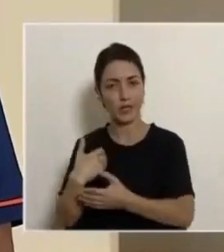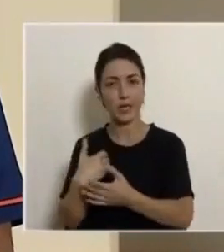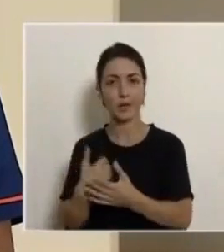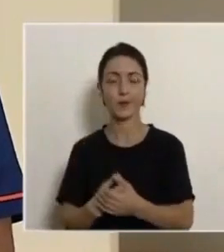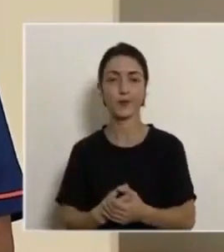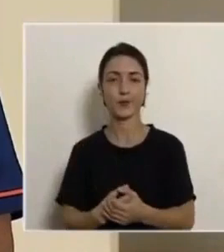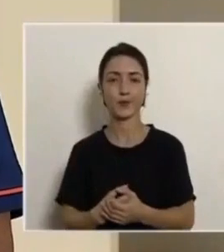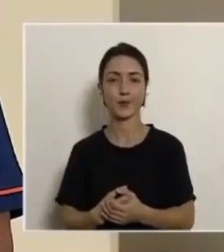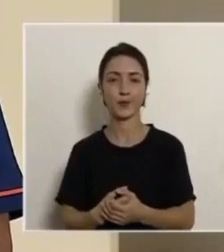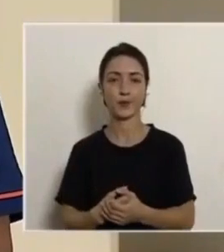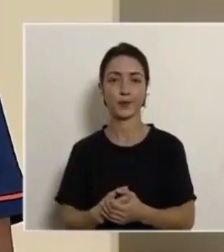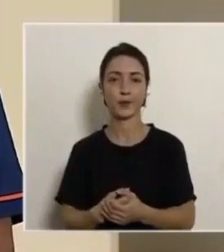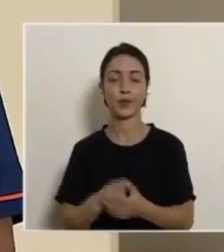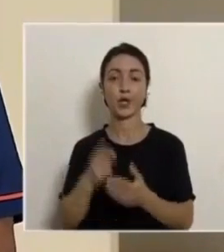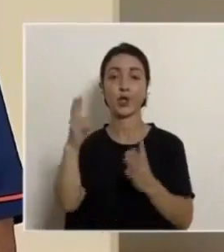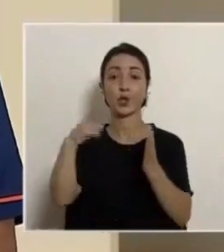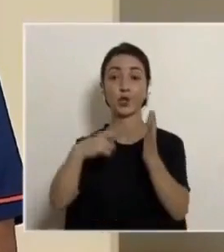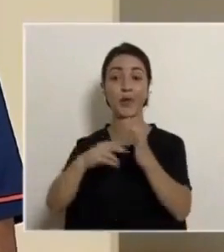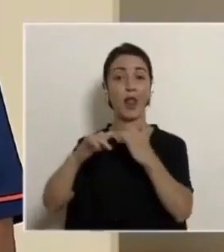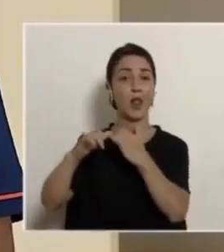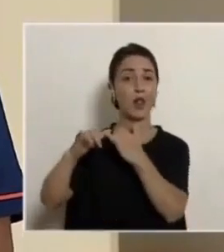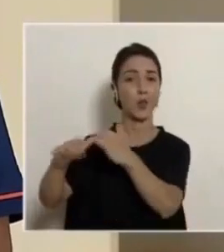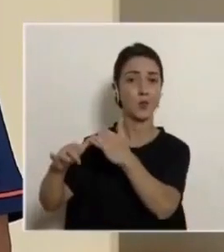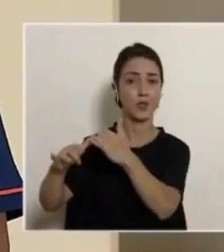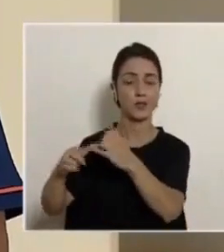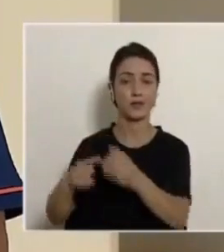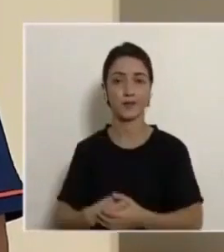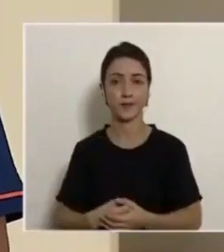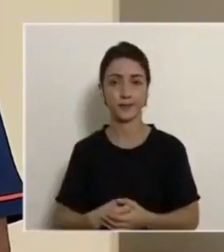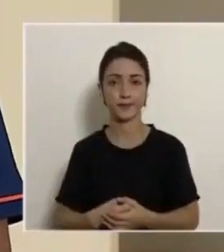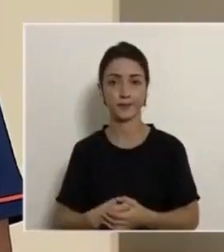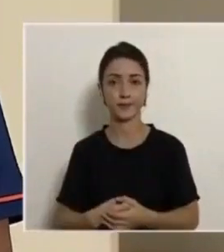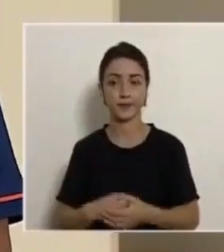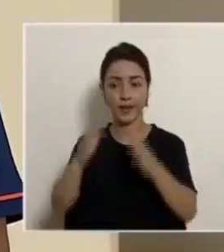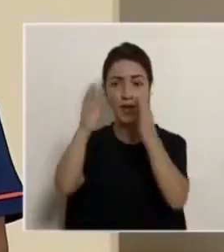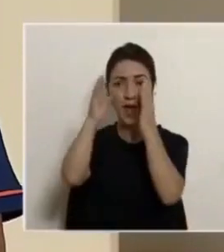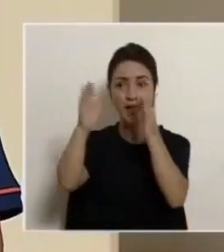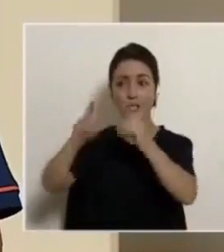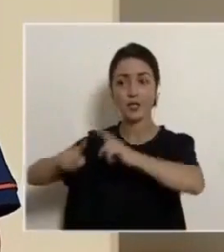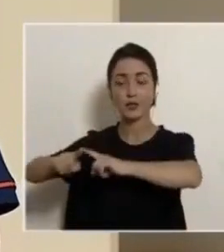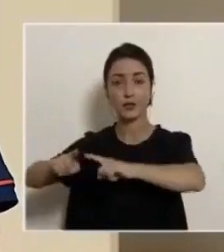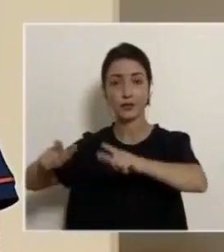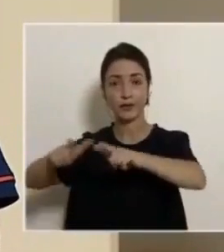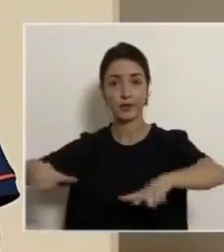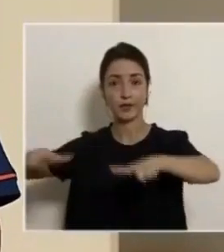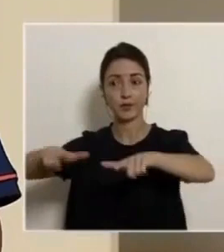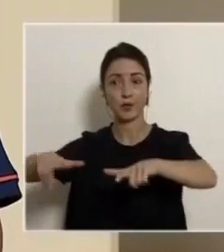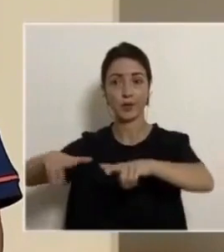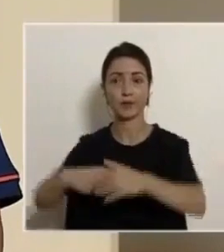casi 2.000 denuncias que fueron hechas y atendidas en los diferentes territorios.